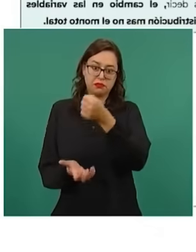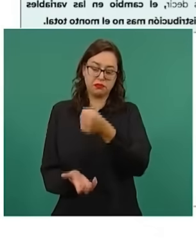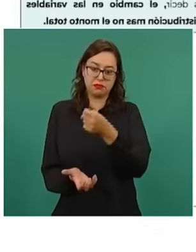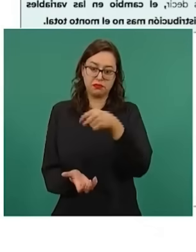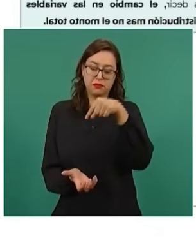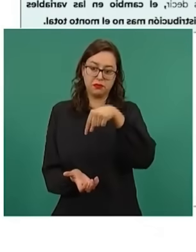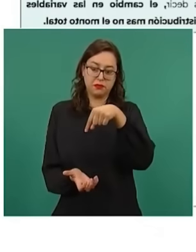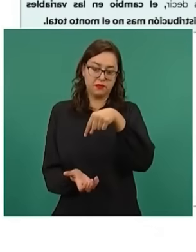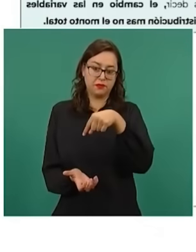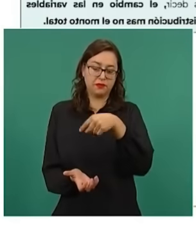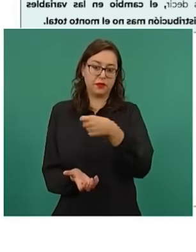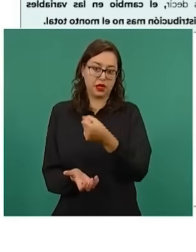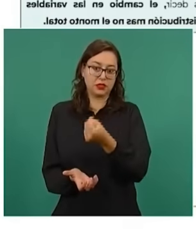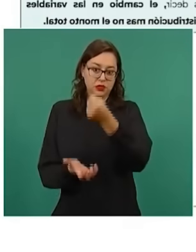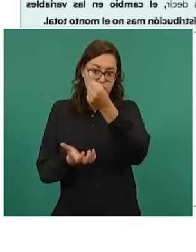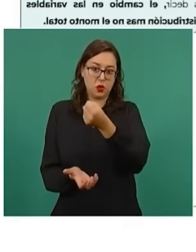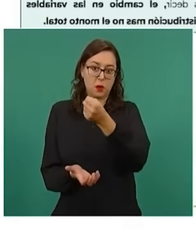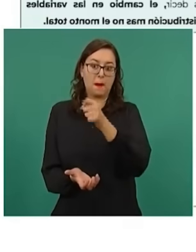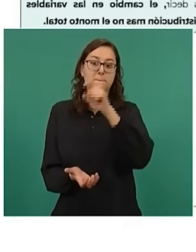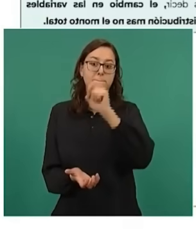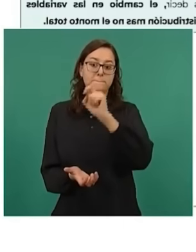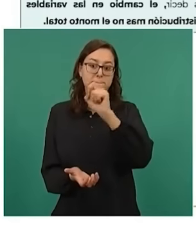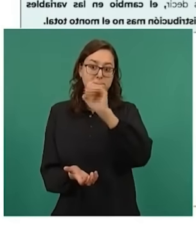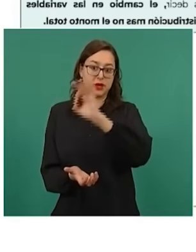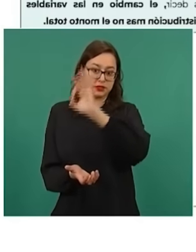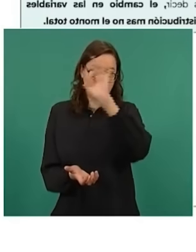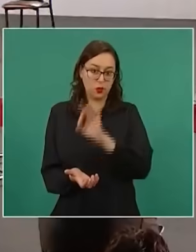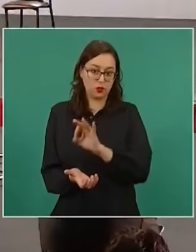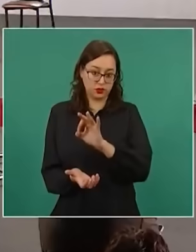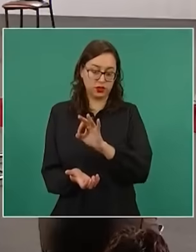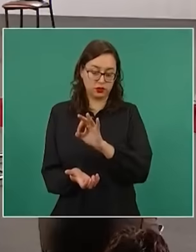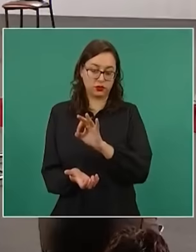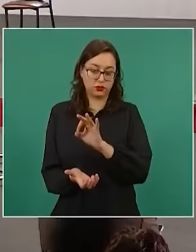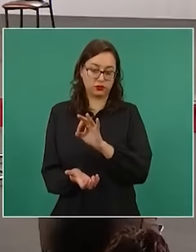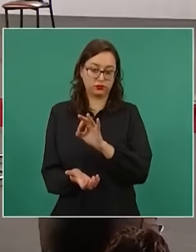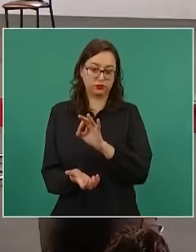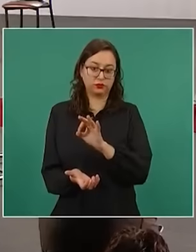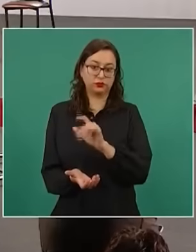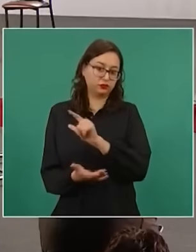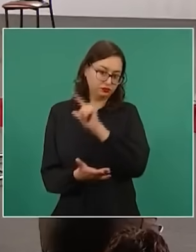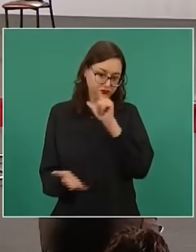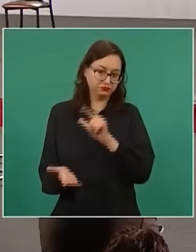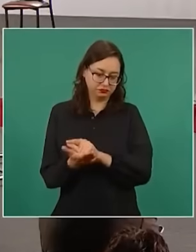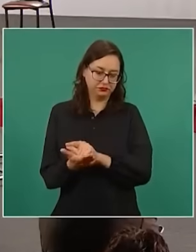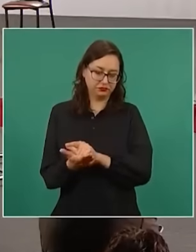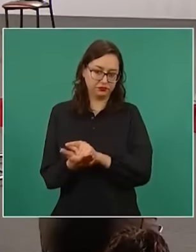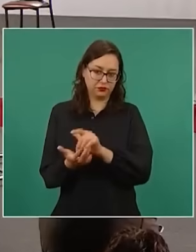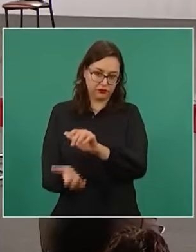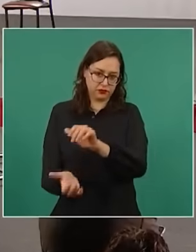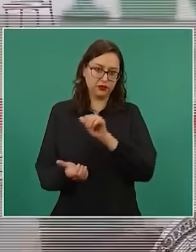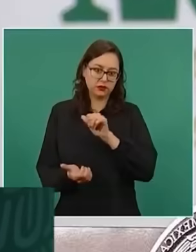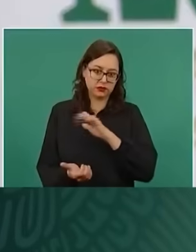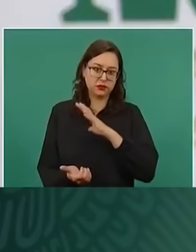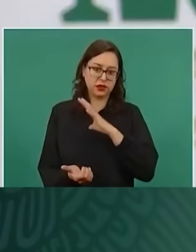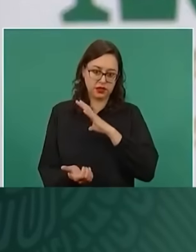2020 cuándo estaba el tema de la pandemia y como tenían la intención de hacer parecer que no había problema económico de